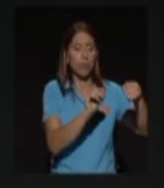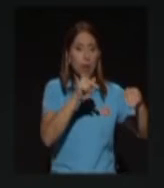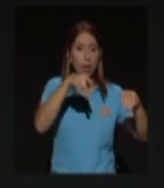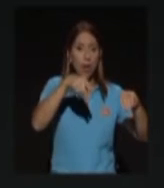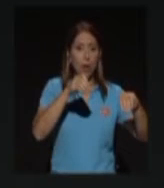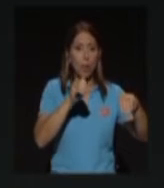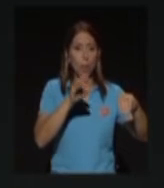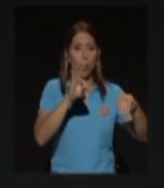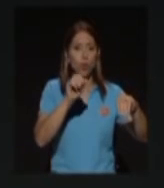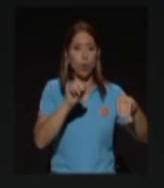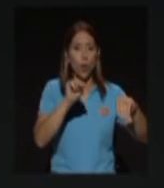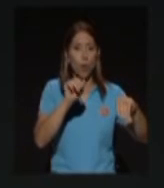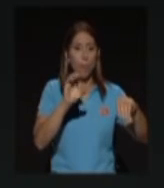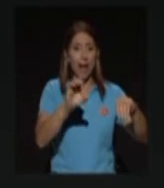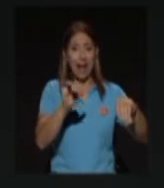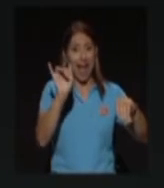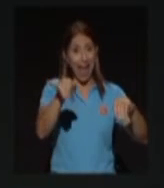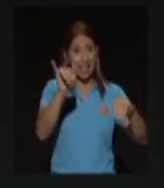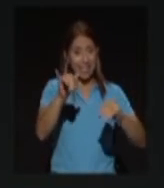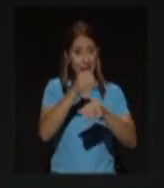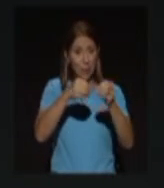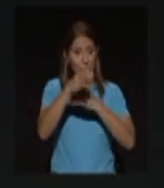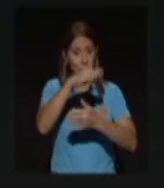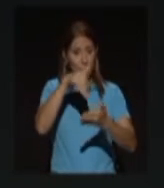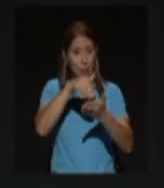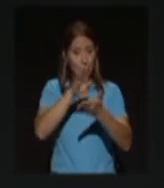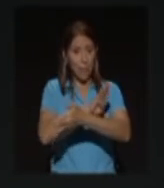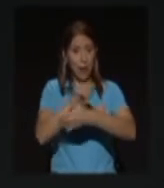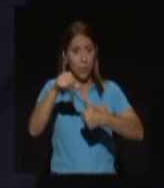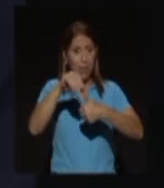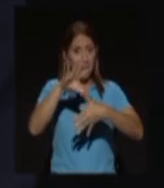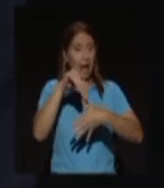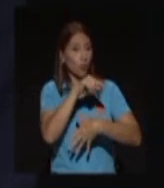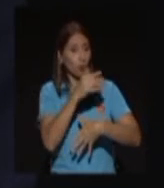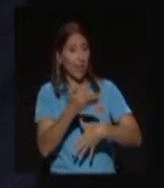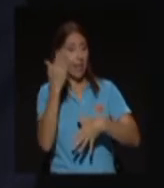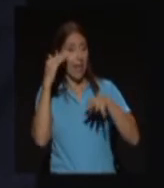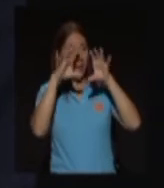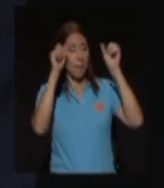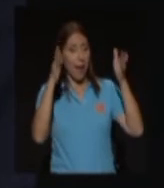del Banco Interamericano, y donde usted fue embajador también.